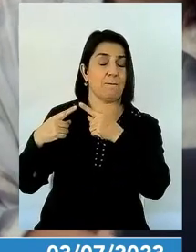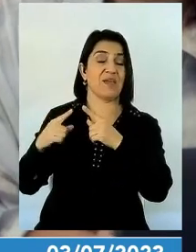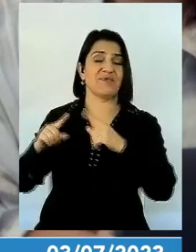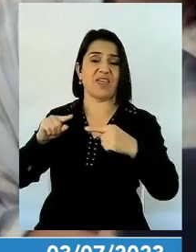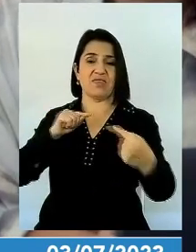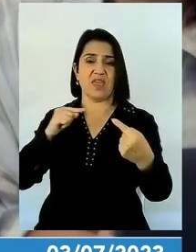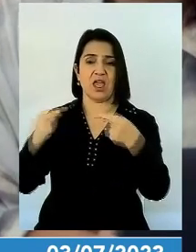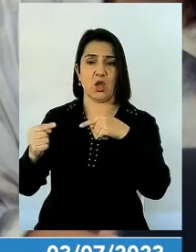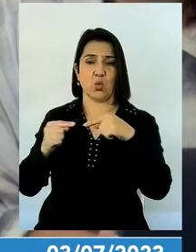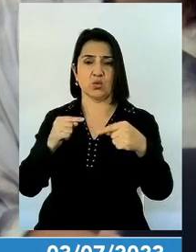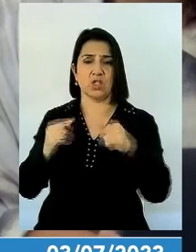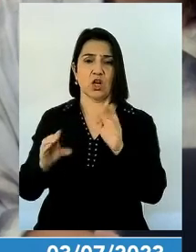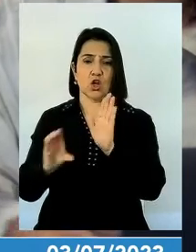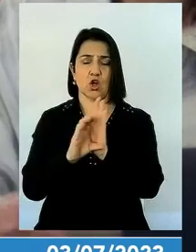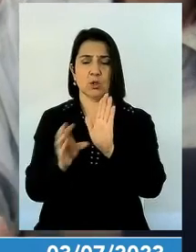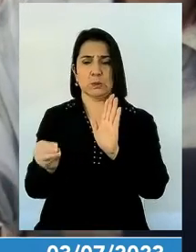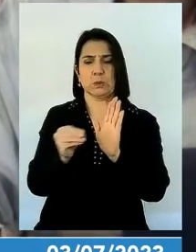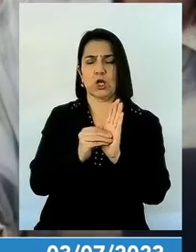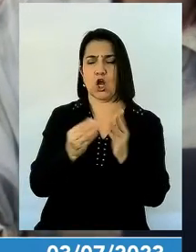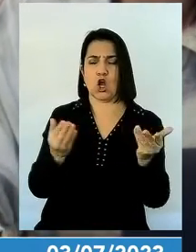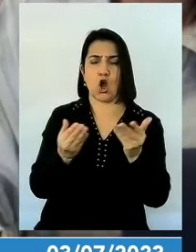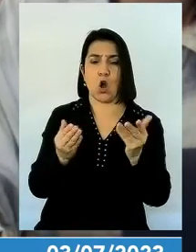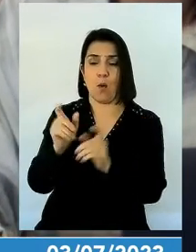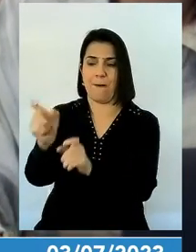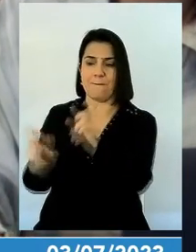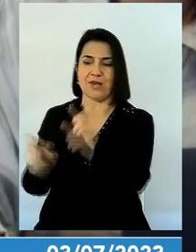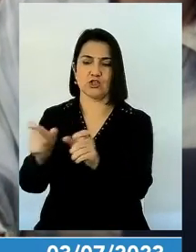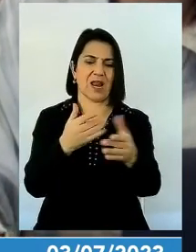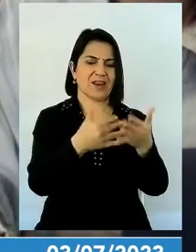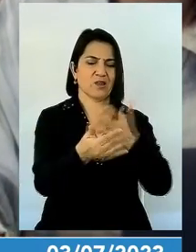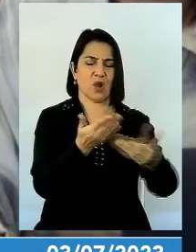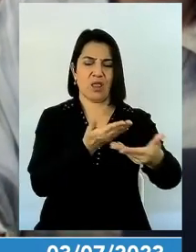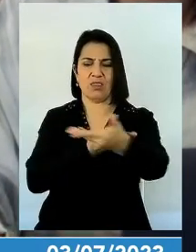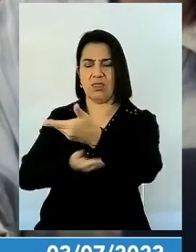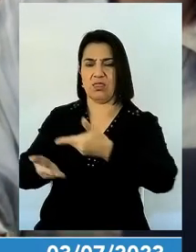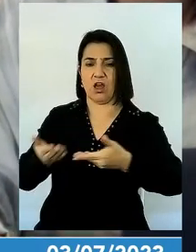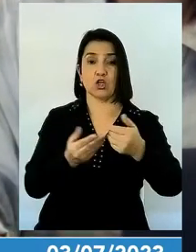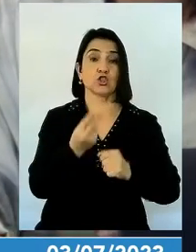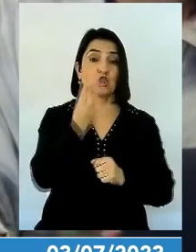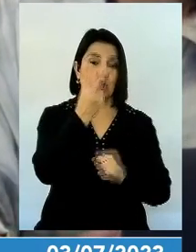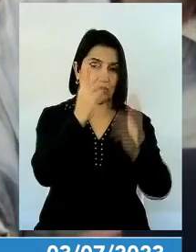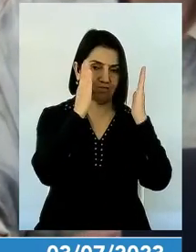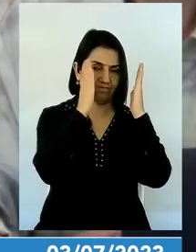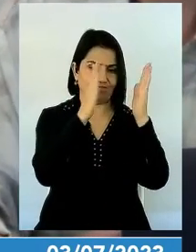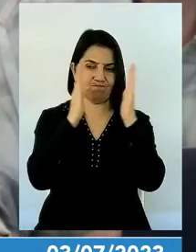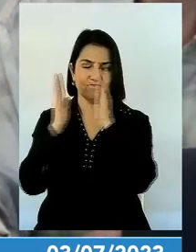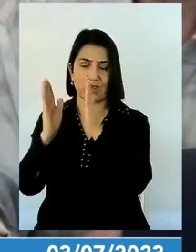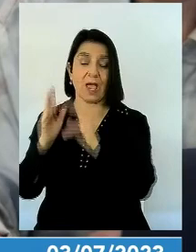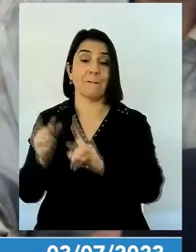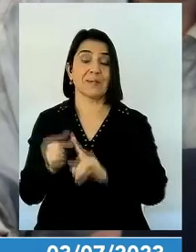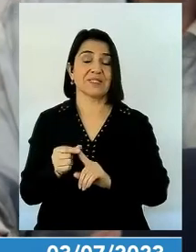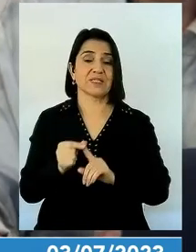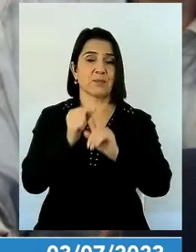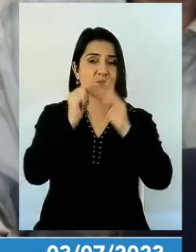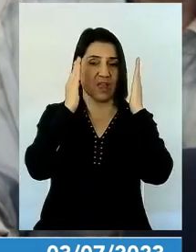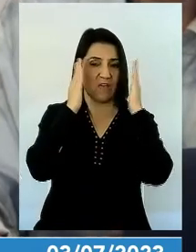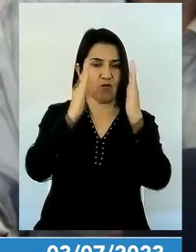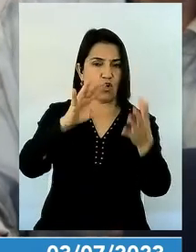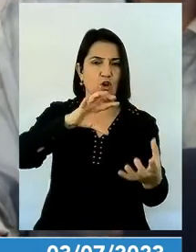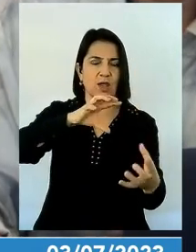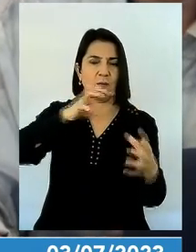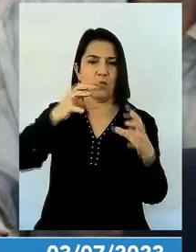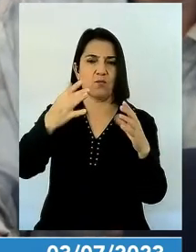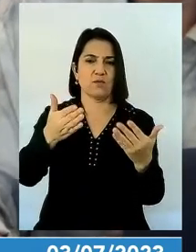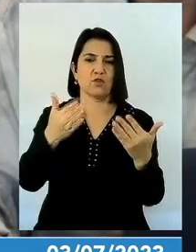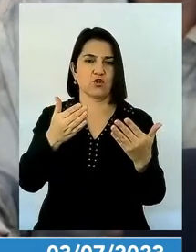y naturaleza se han enfrentado bajo dos ópticas. Y principalmente, los enfoques mundiales han sido el